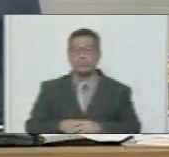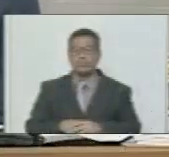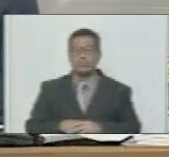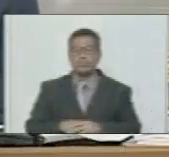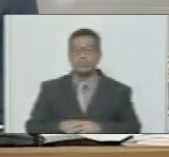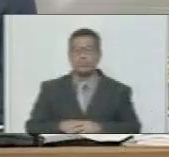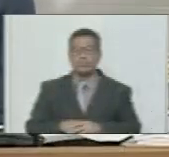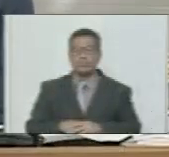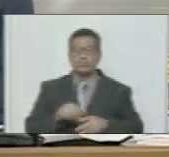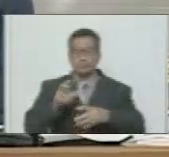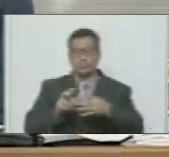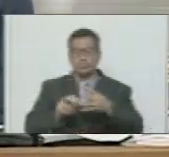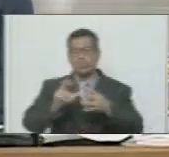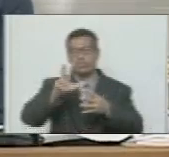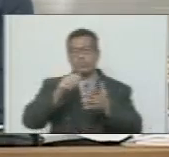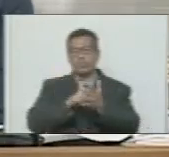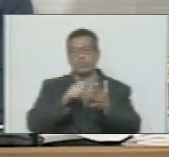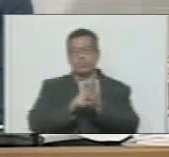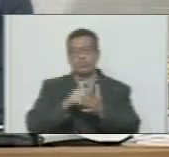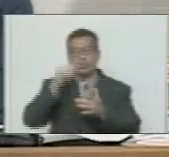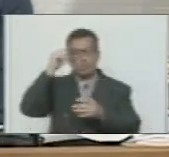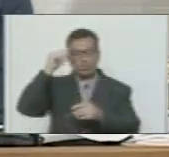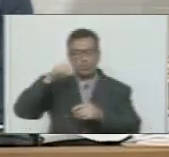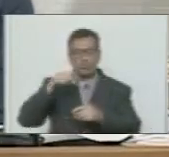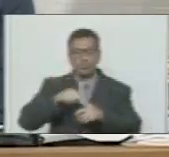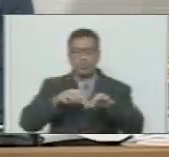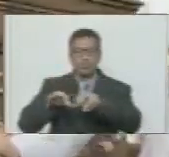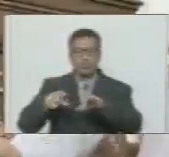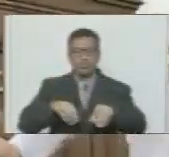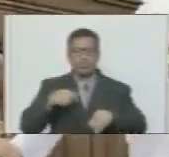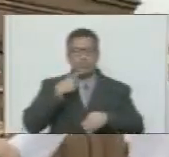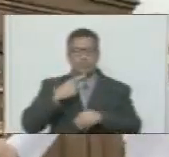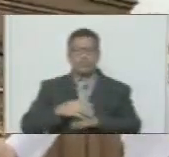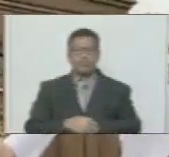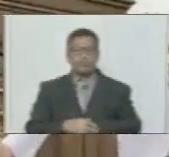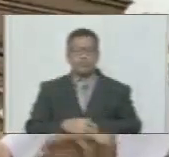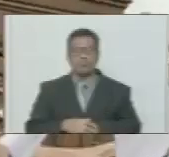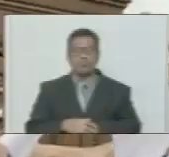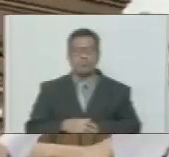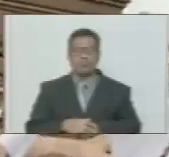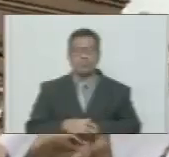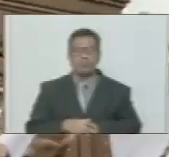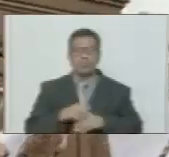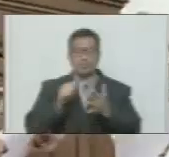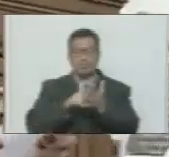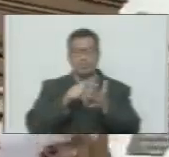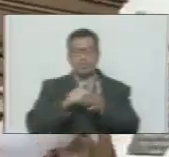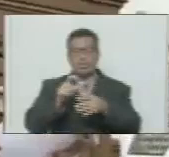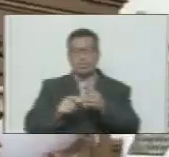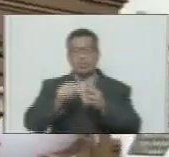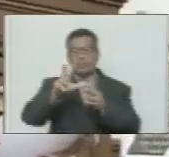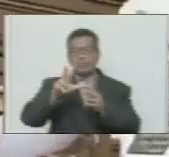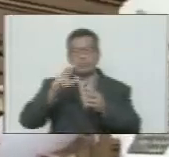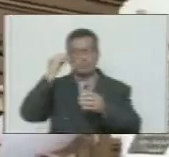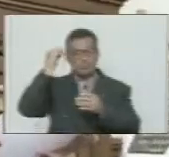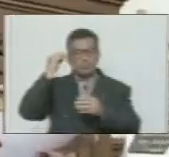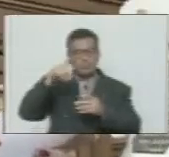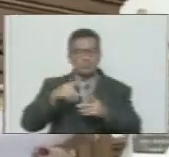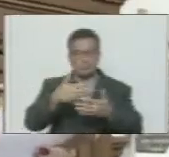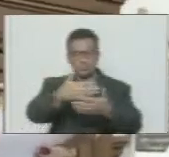Tercer punto del orden del día, ciudadana secretaria. Punto número